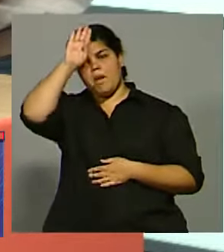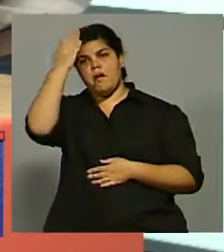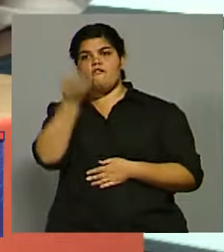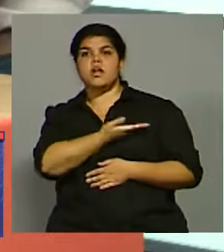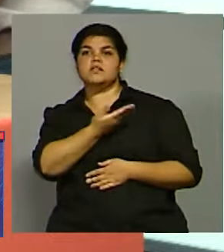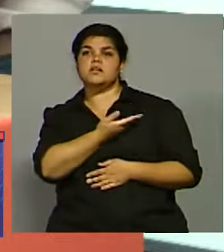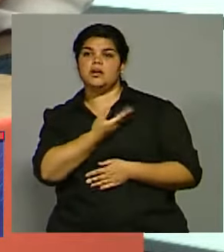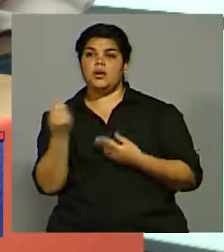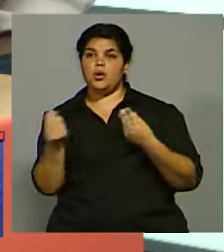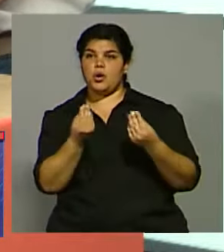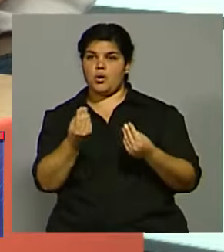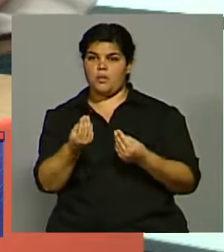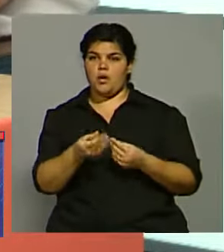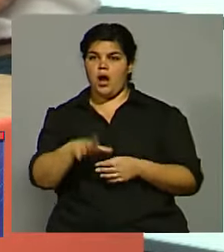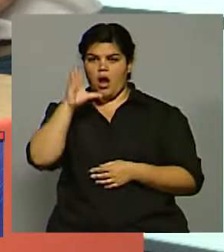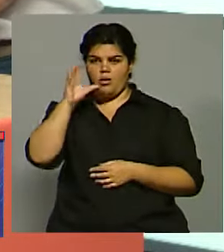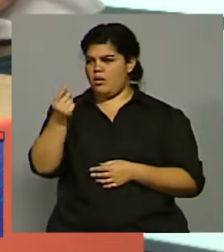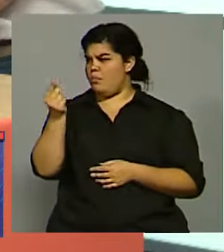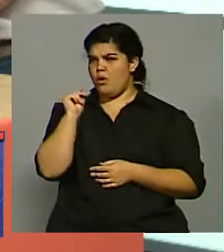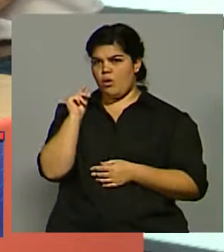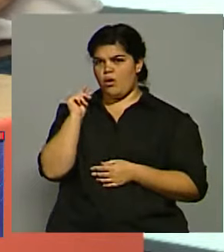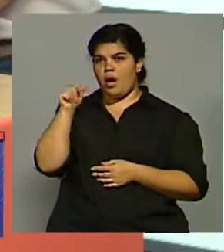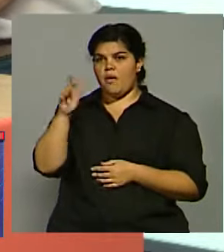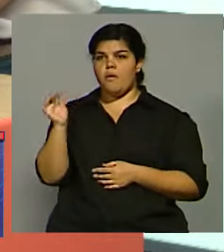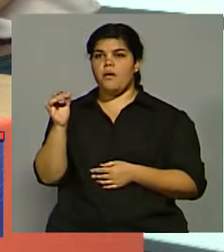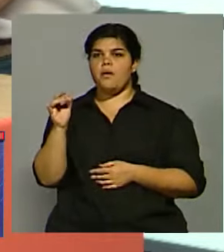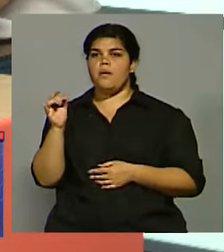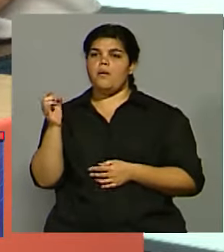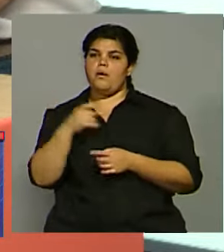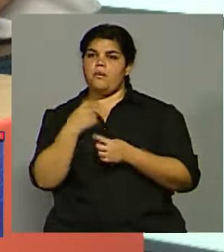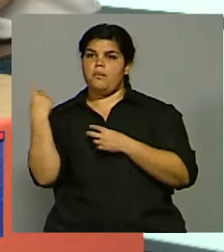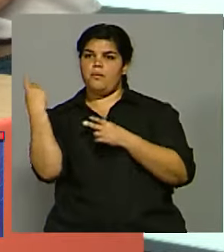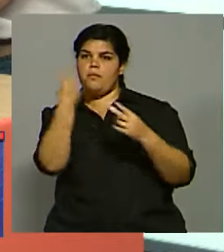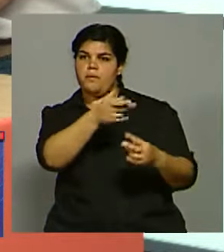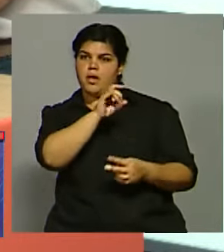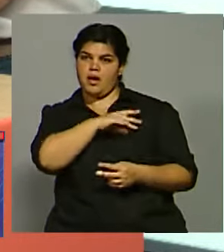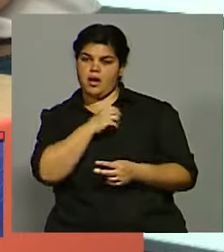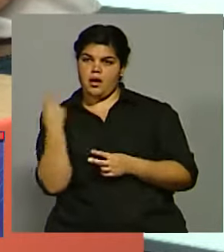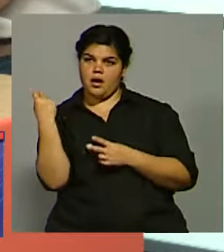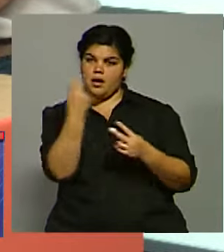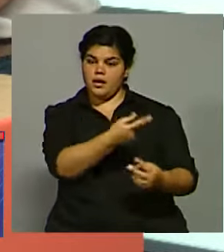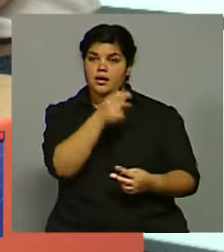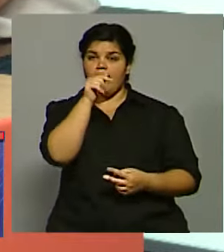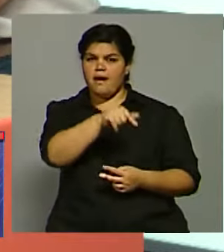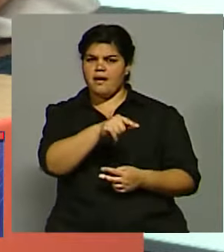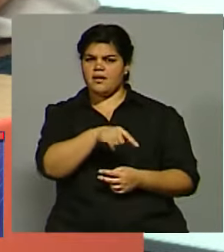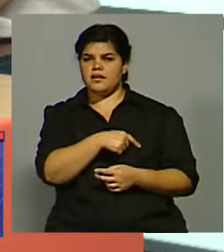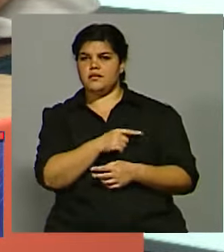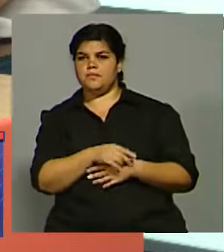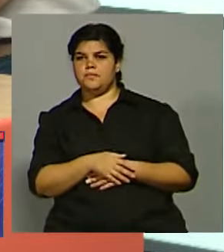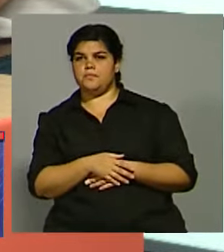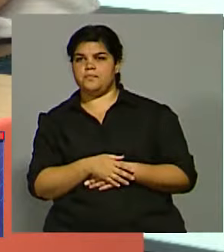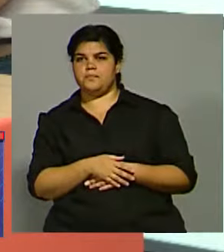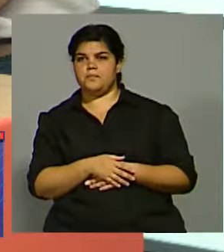por ejemplo, algo muy reciente que era lo que sucedía con su viaje a Chile, donde en algún momento cuestionó lo